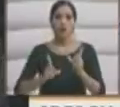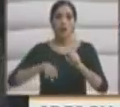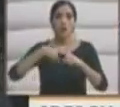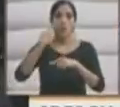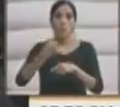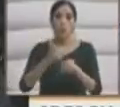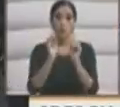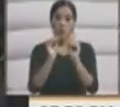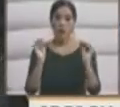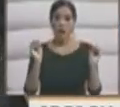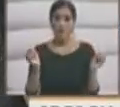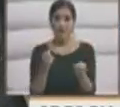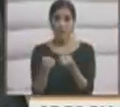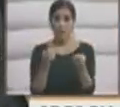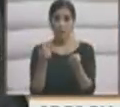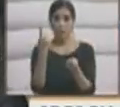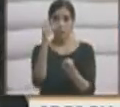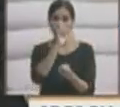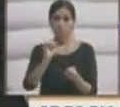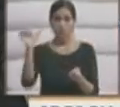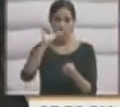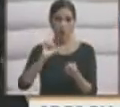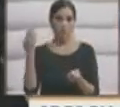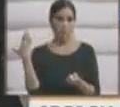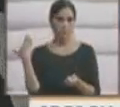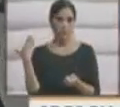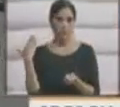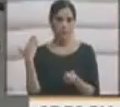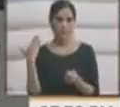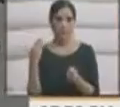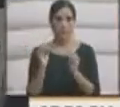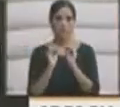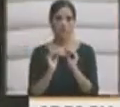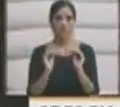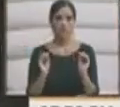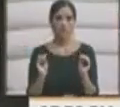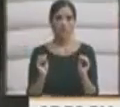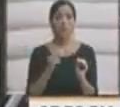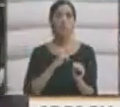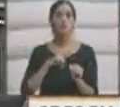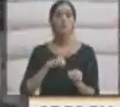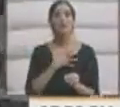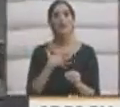hicieron una semana hace aproximadamente. En este sentido, nosotros queremos